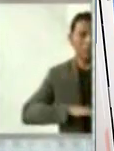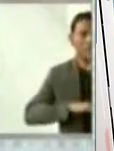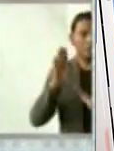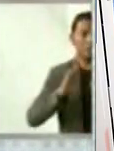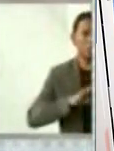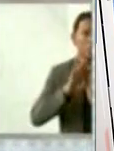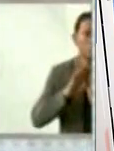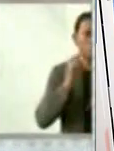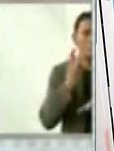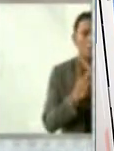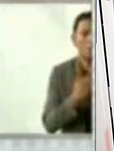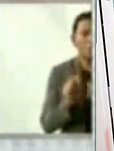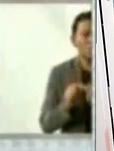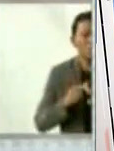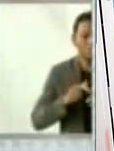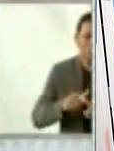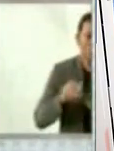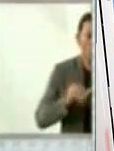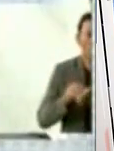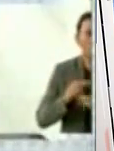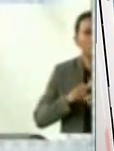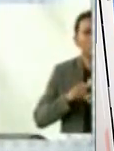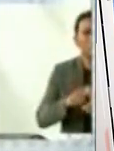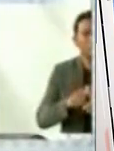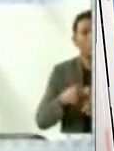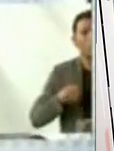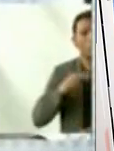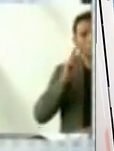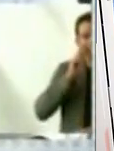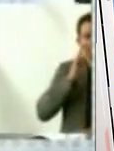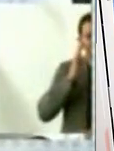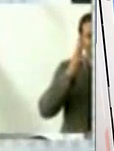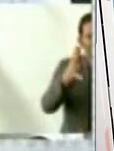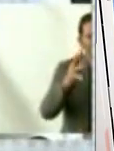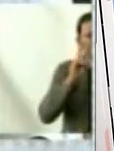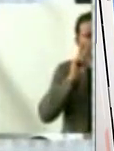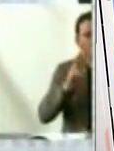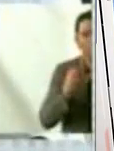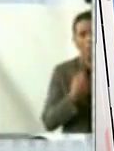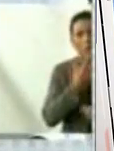como Alemania, claro, pues hay muchos intercambios, pero en muchos casos ni se publicitan.